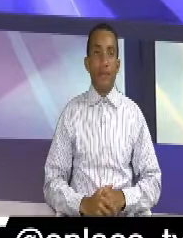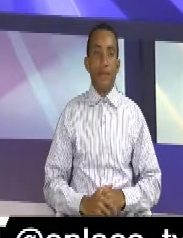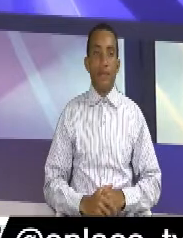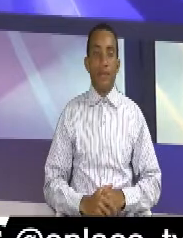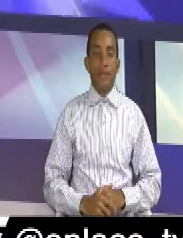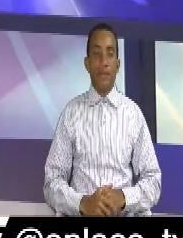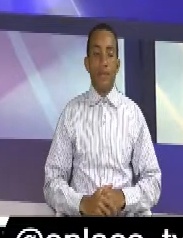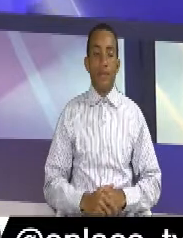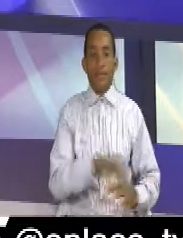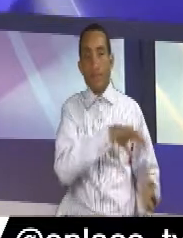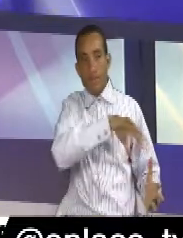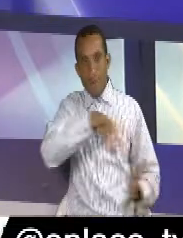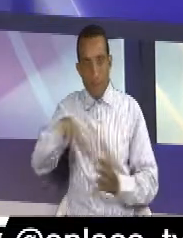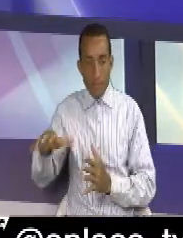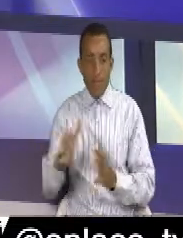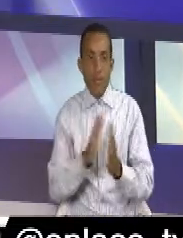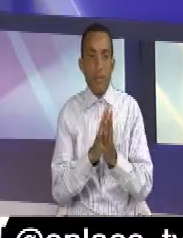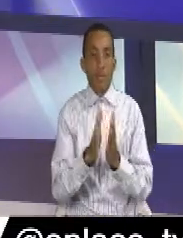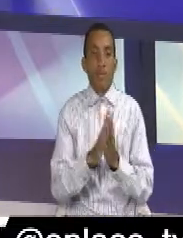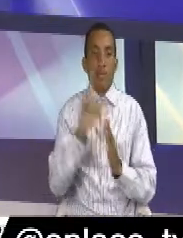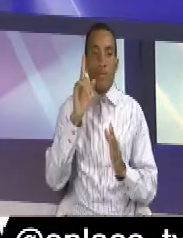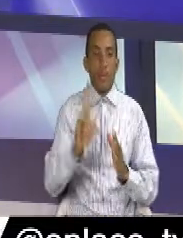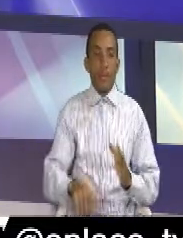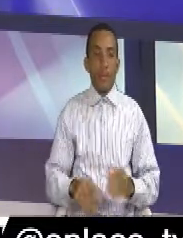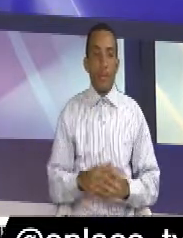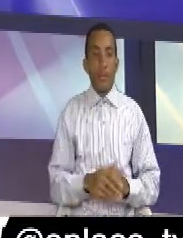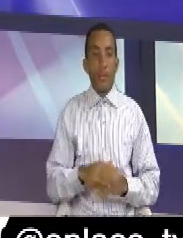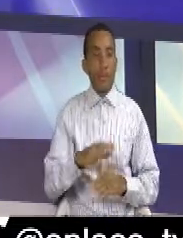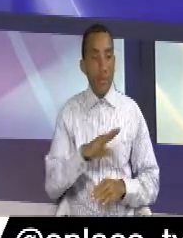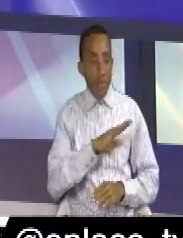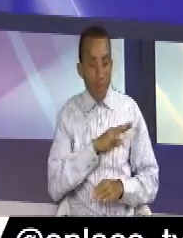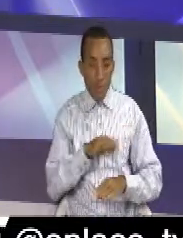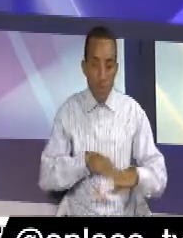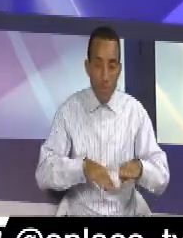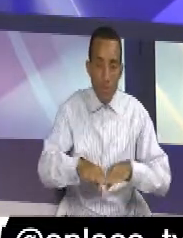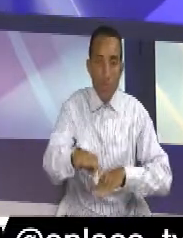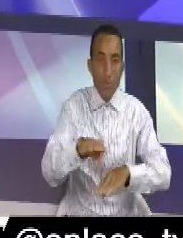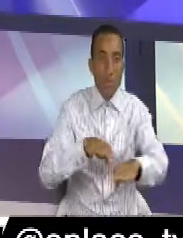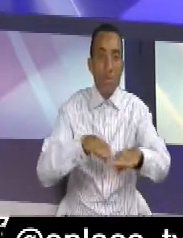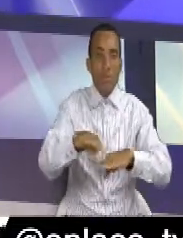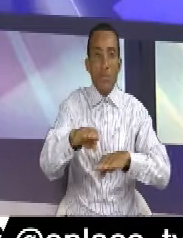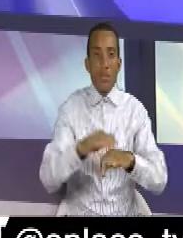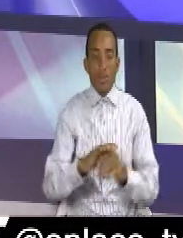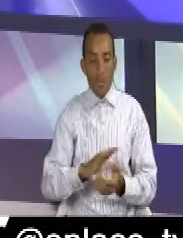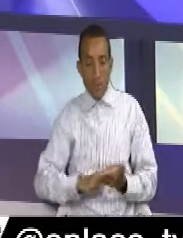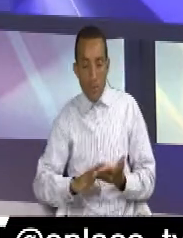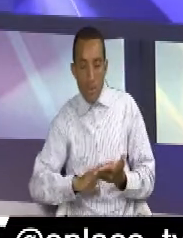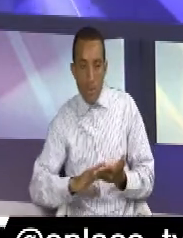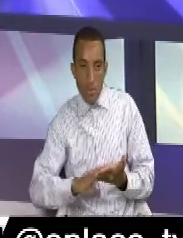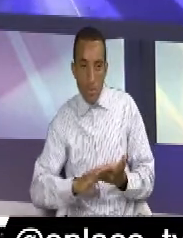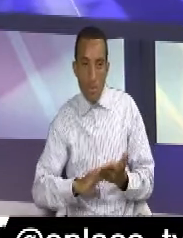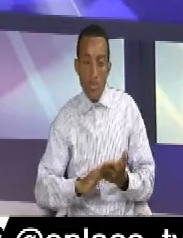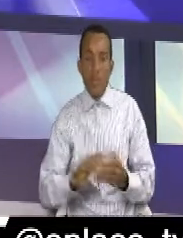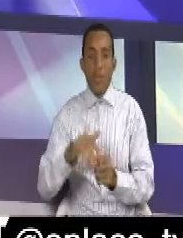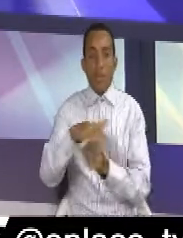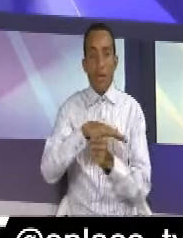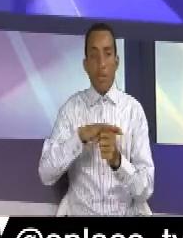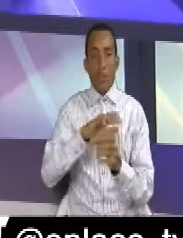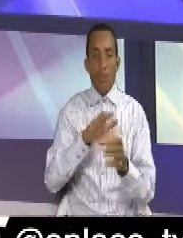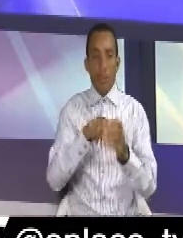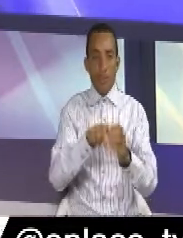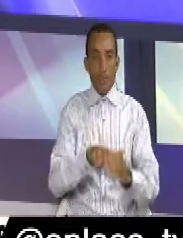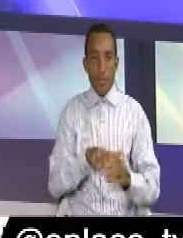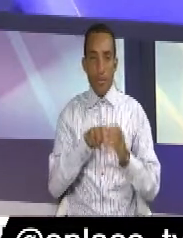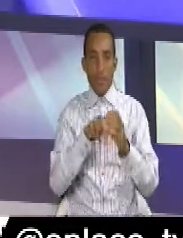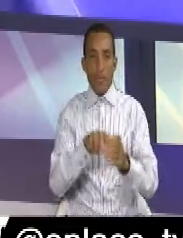De otra parte, el municipio adelanta trabajos viales en la transversal 60 del barrio Las Granjas. Estos trabajos se realizan con personal de